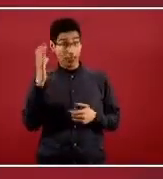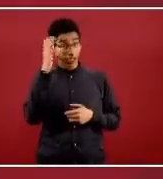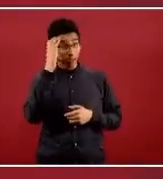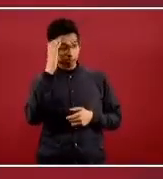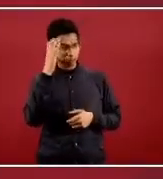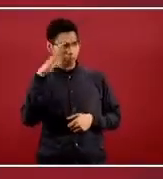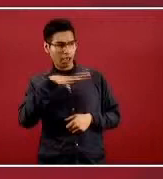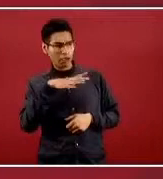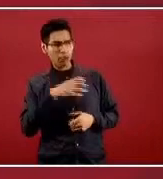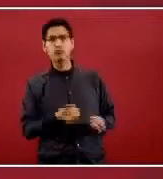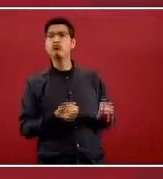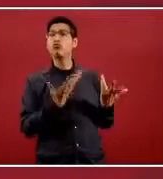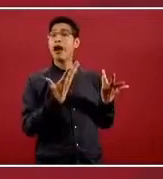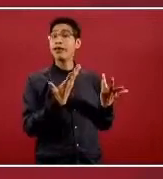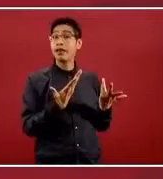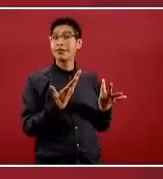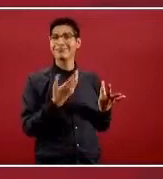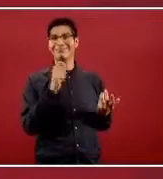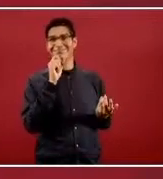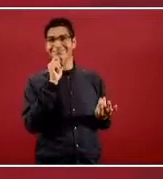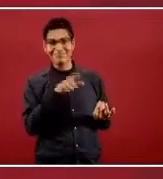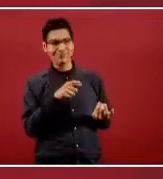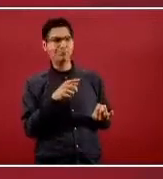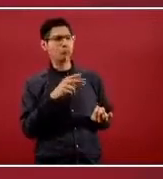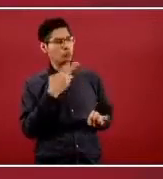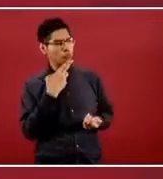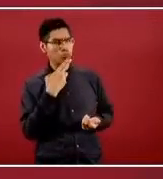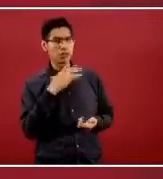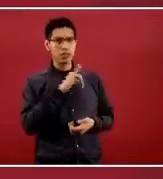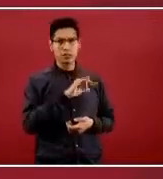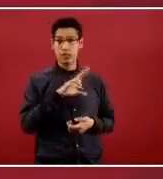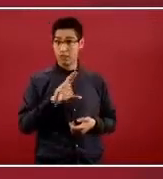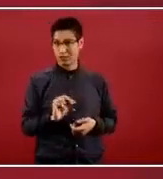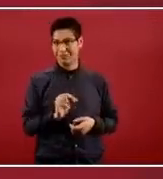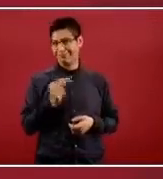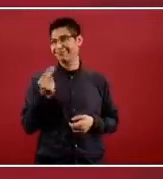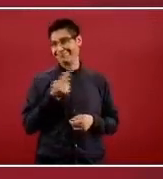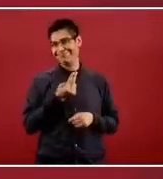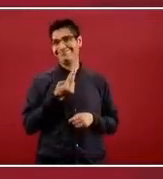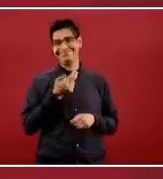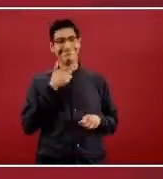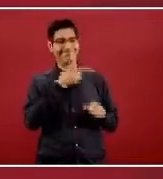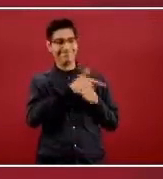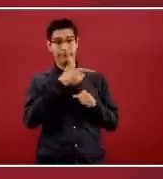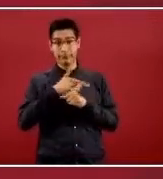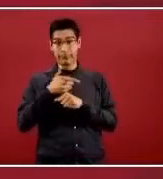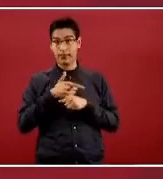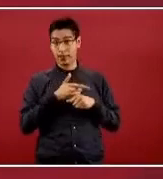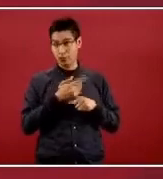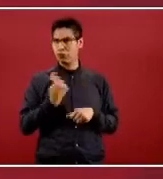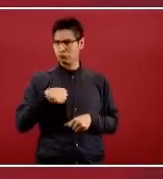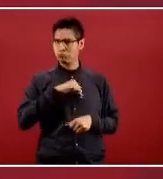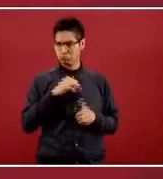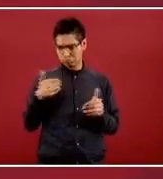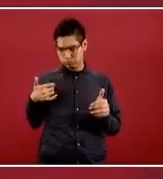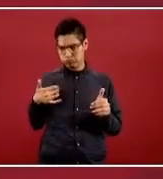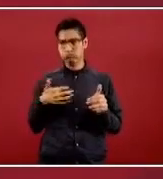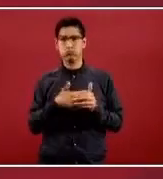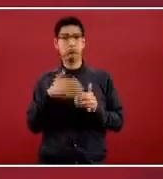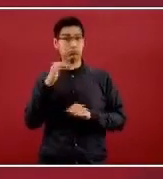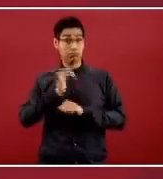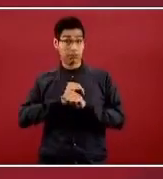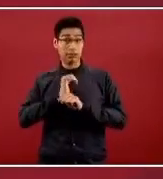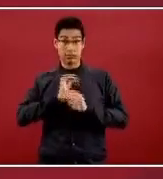la realidad operativa de las camas que están disponibles. Pero ya hemos culminado este ciclo y tenemos esta